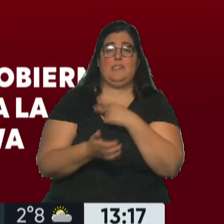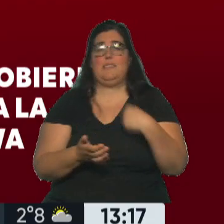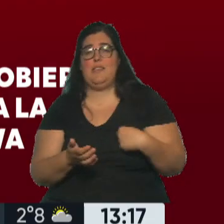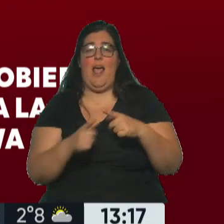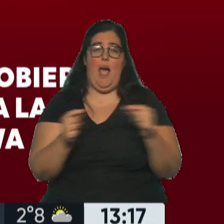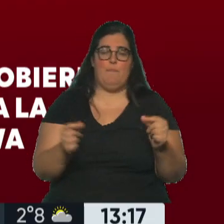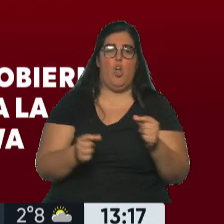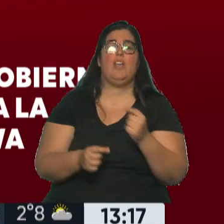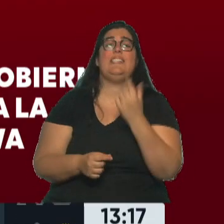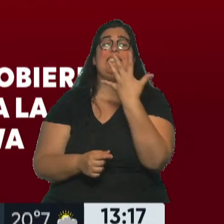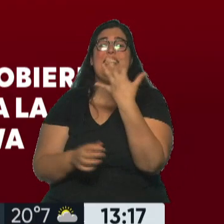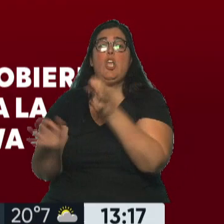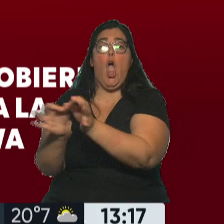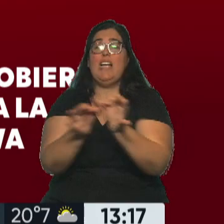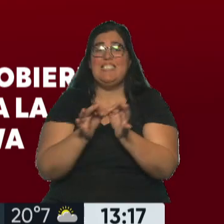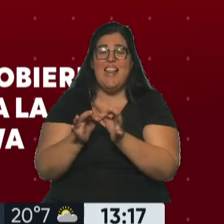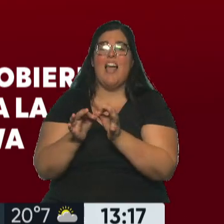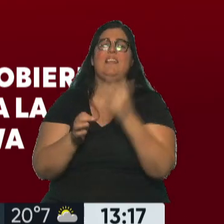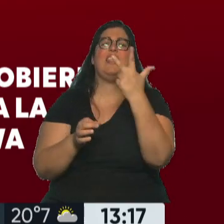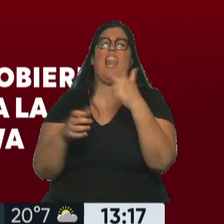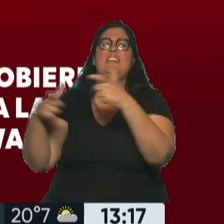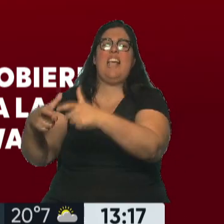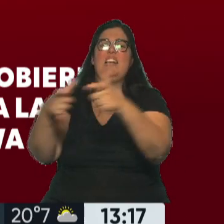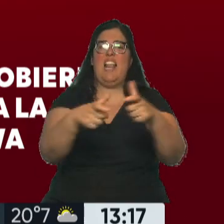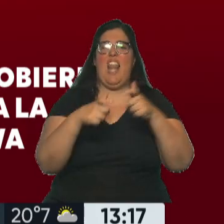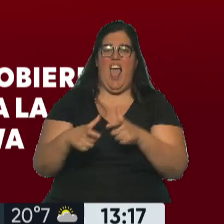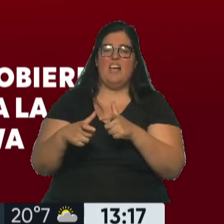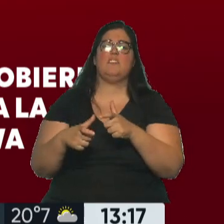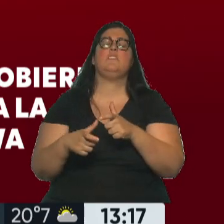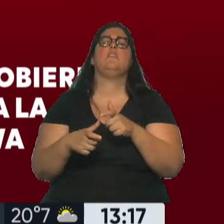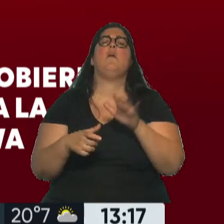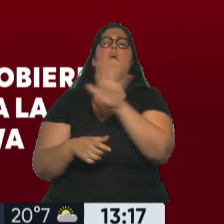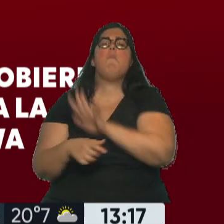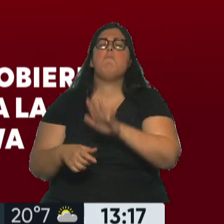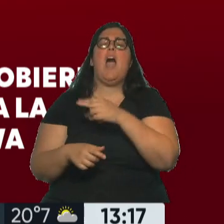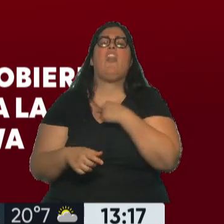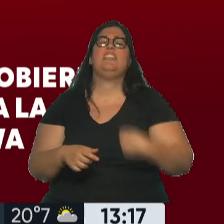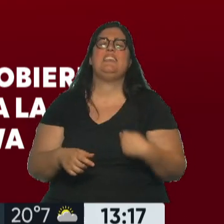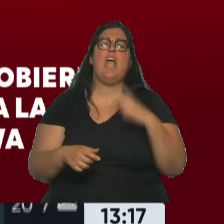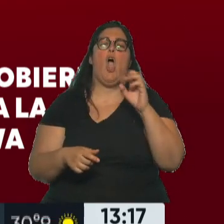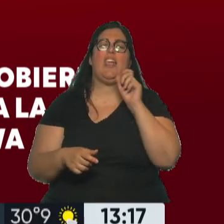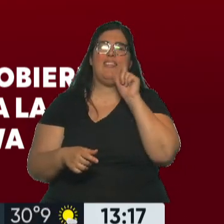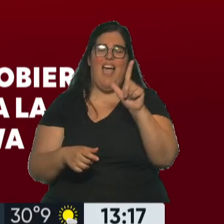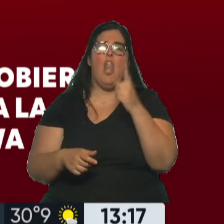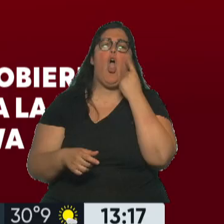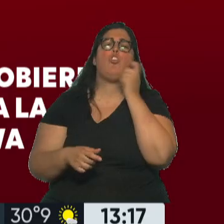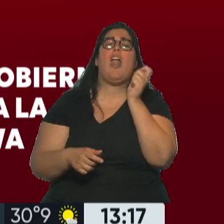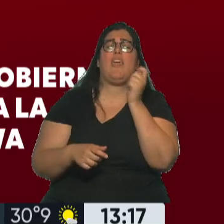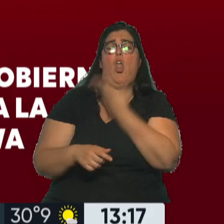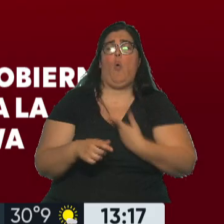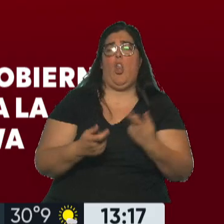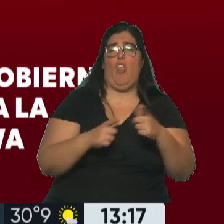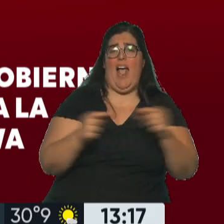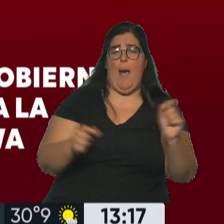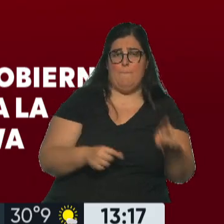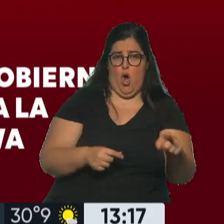y 3 islotes deshabitados de 7 kilómetros cuadrados, situadas en el mar de China Oriental, bajo el control del gobierno japonés y pertenecen a